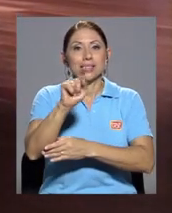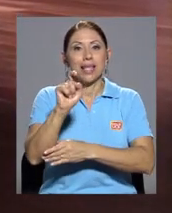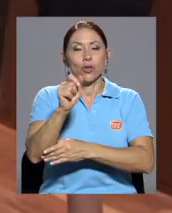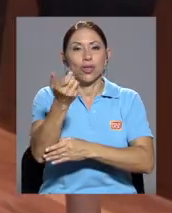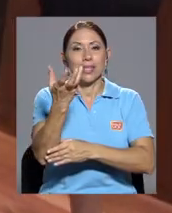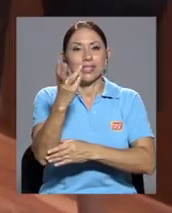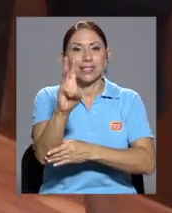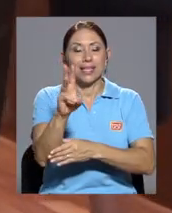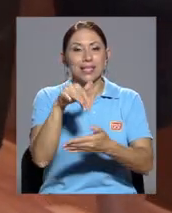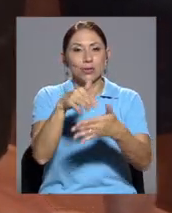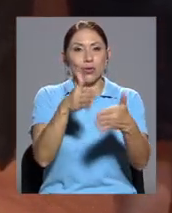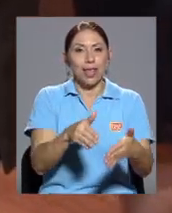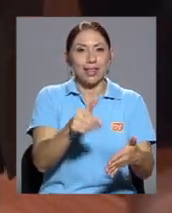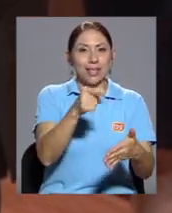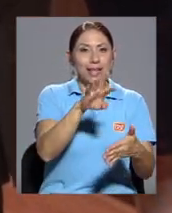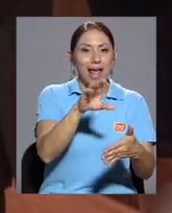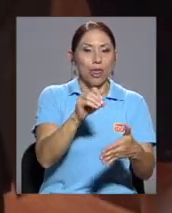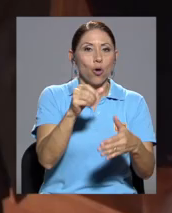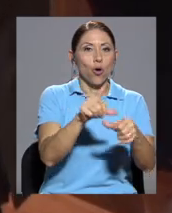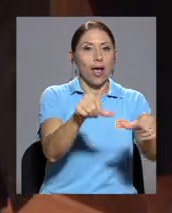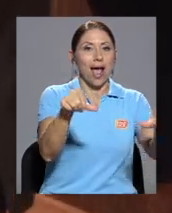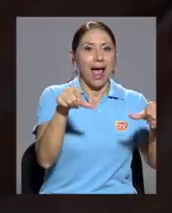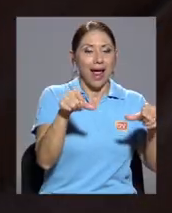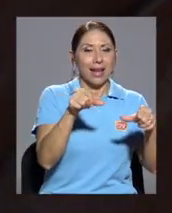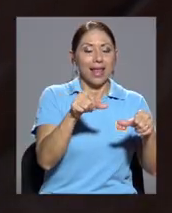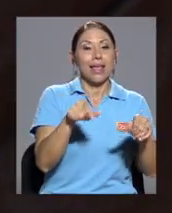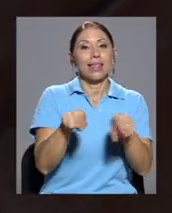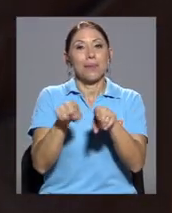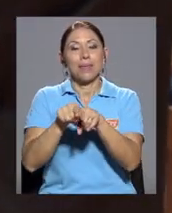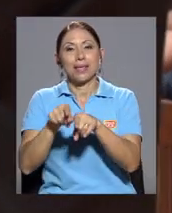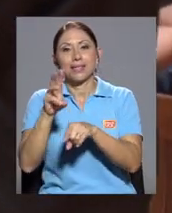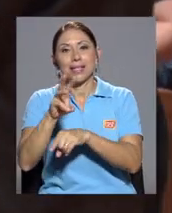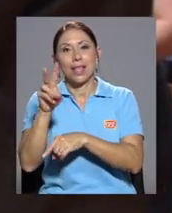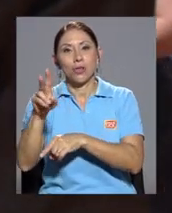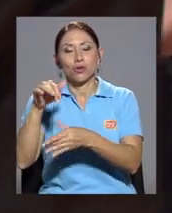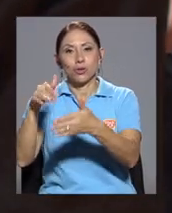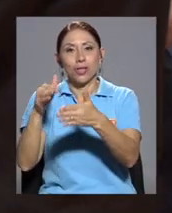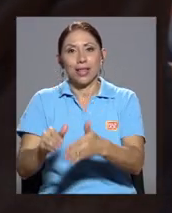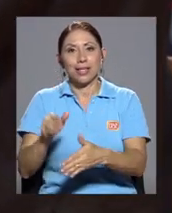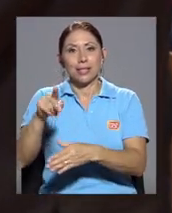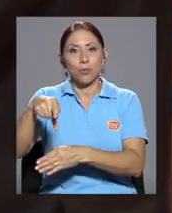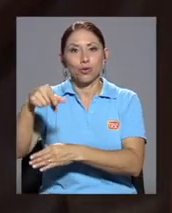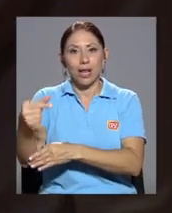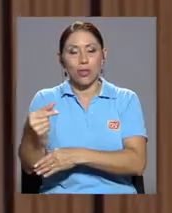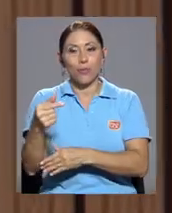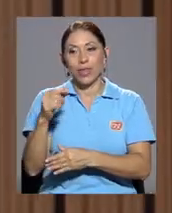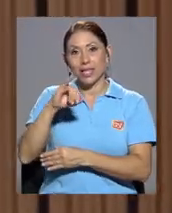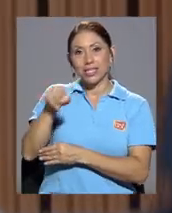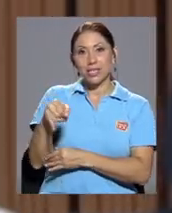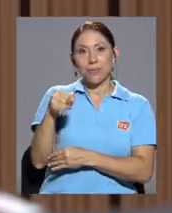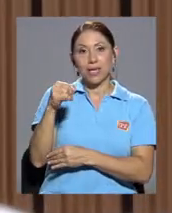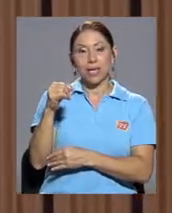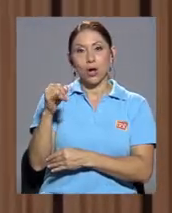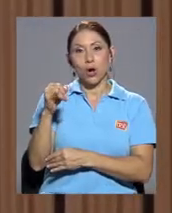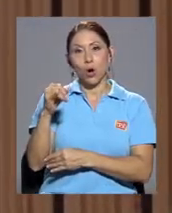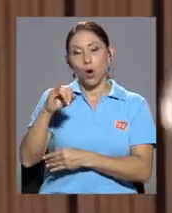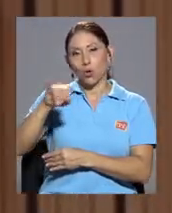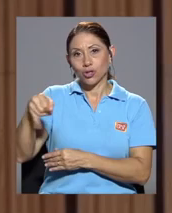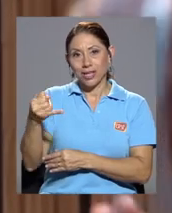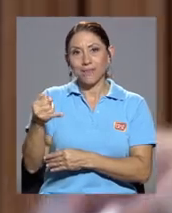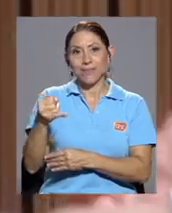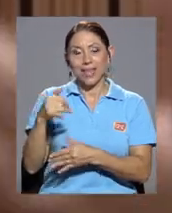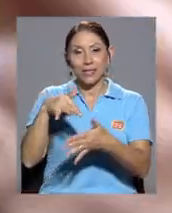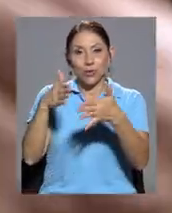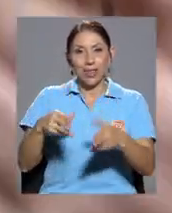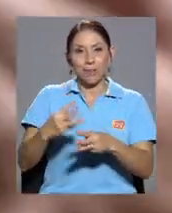cada área académica y 62 estudiantes de posgrado jimmy josé calvo estudiante de matemática pura obtuvo el segundo mejor